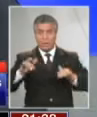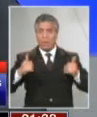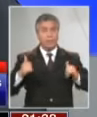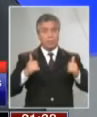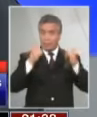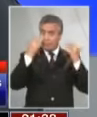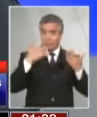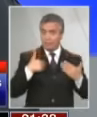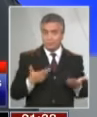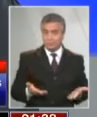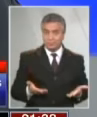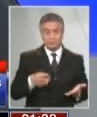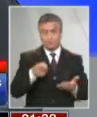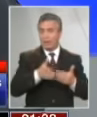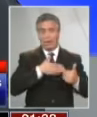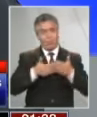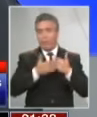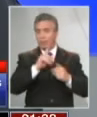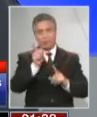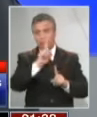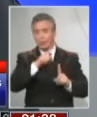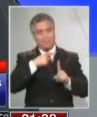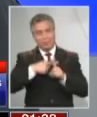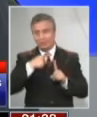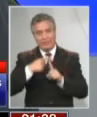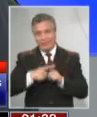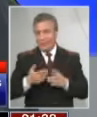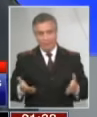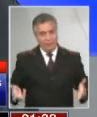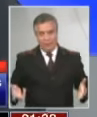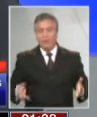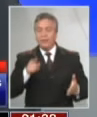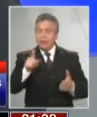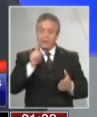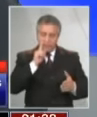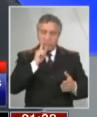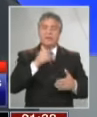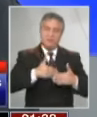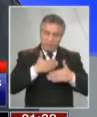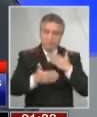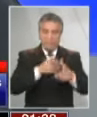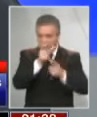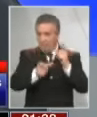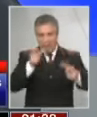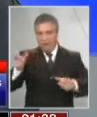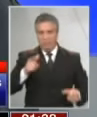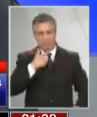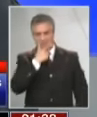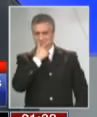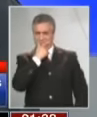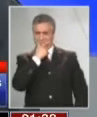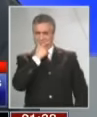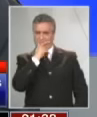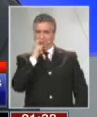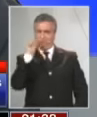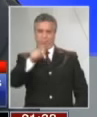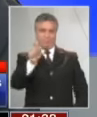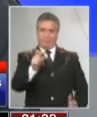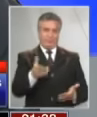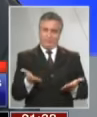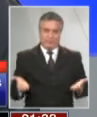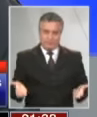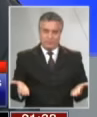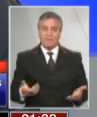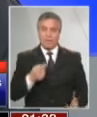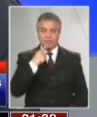que eso naturalmente no es positivo y genera naturalmente la gente un juicio muy crítico. Yo lo comparto en ese sentido. ¿Deberían, por lo